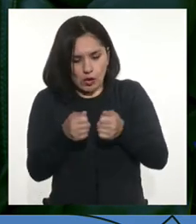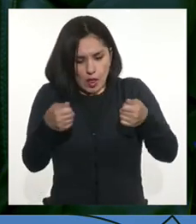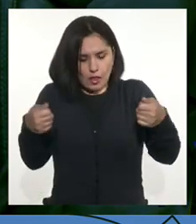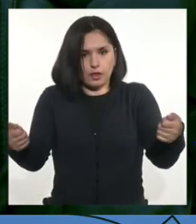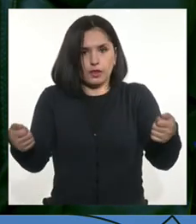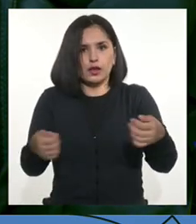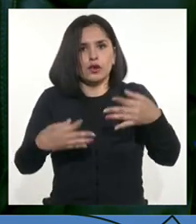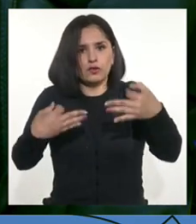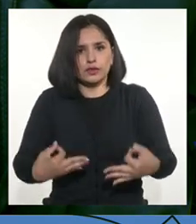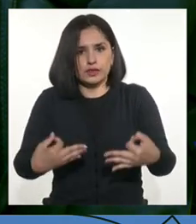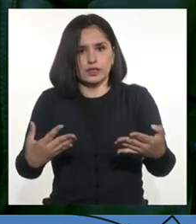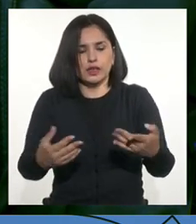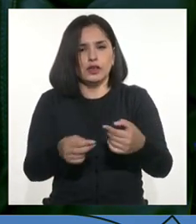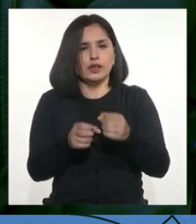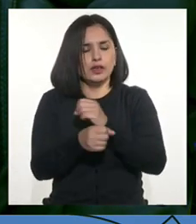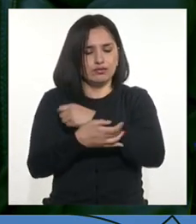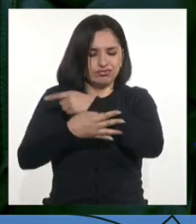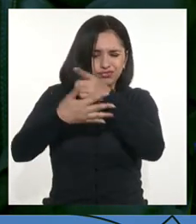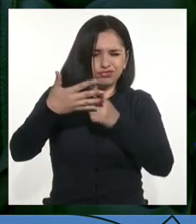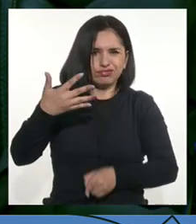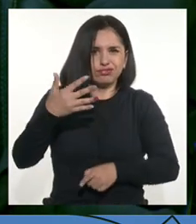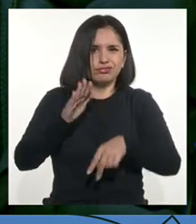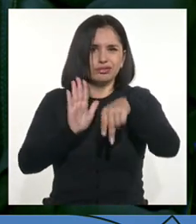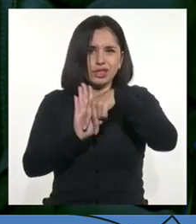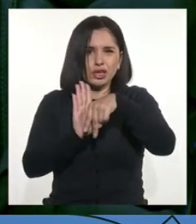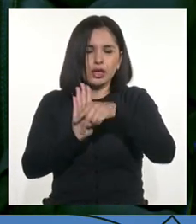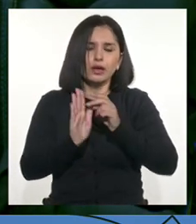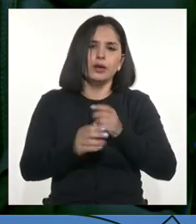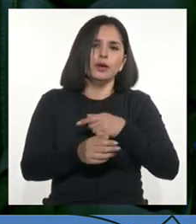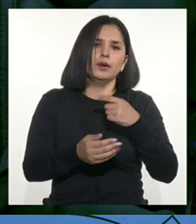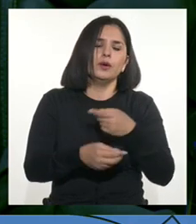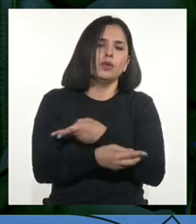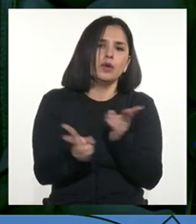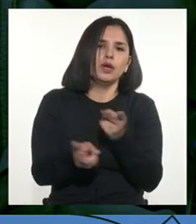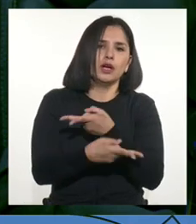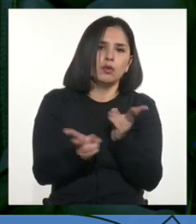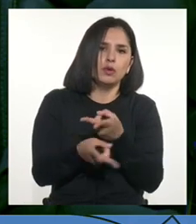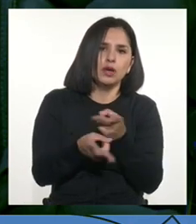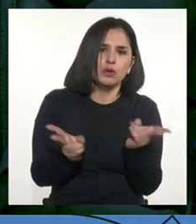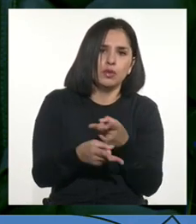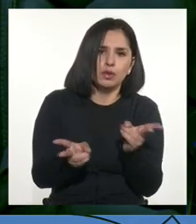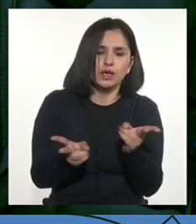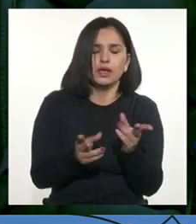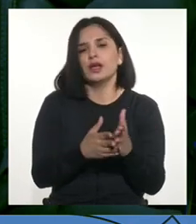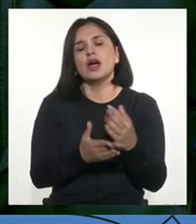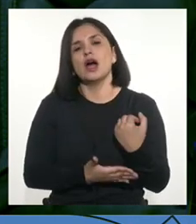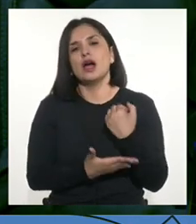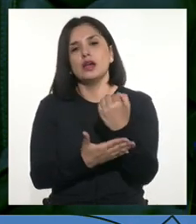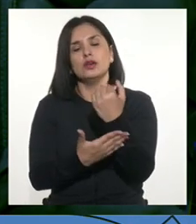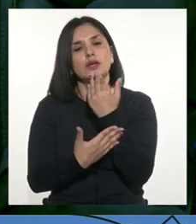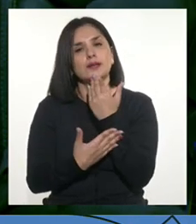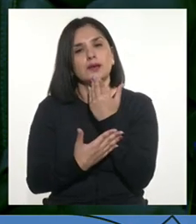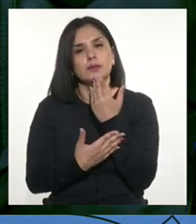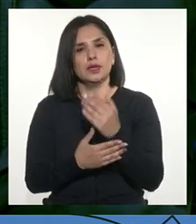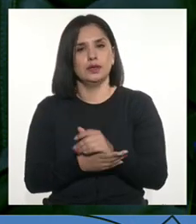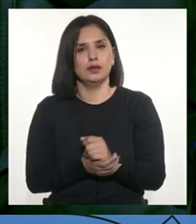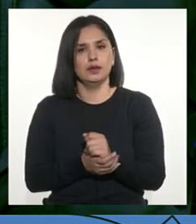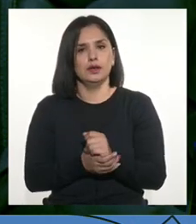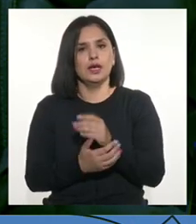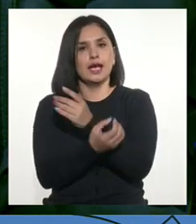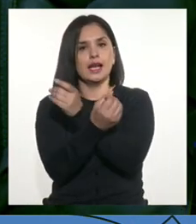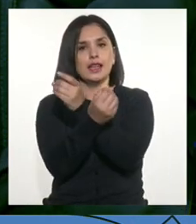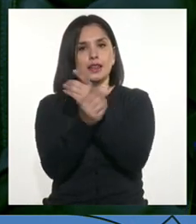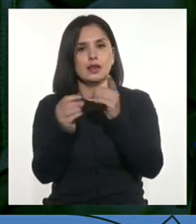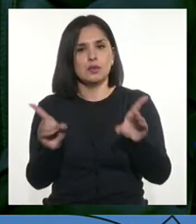y la gran cantidad de normas que se dictan contribuir también a la democratización